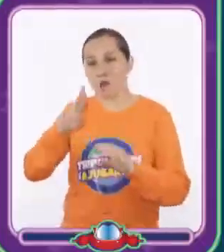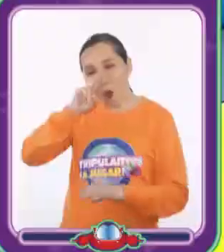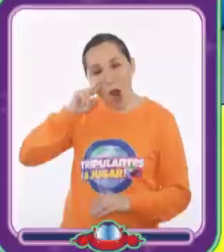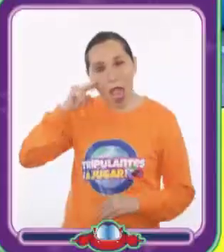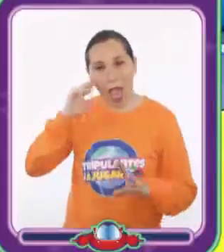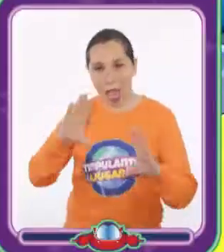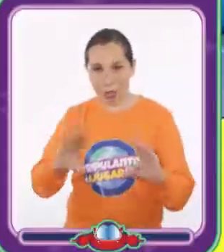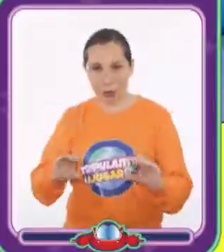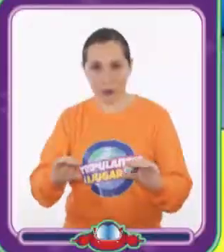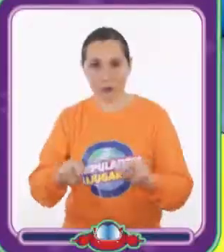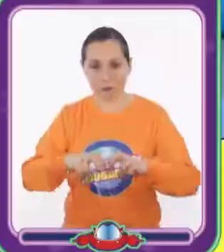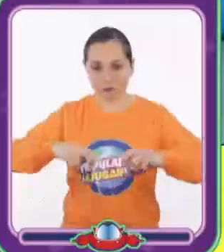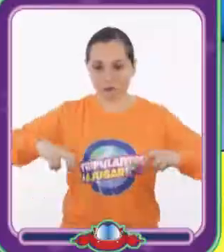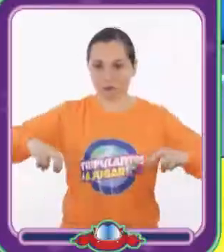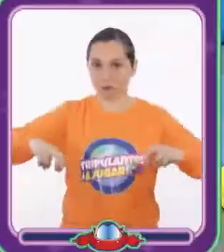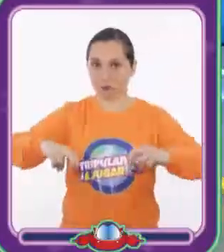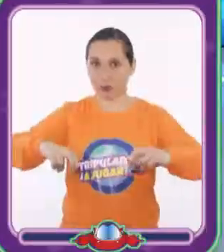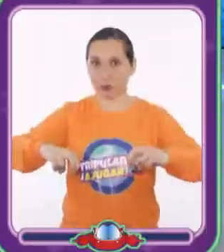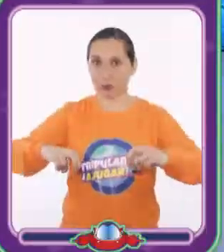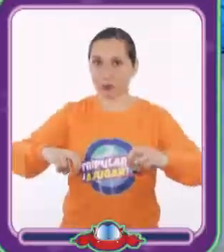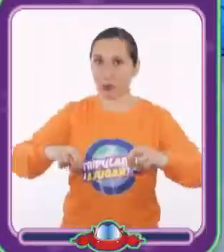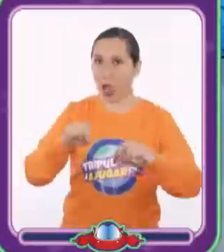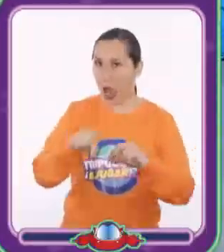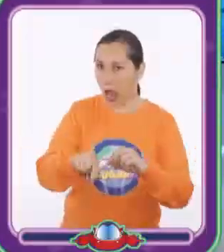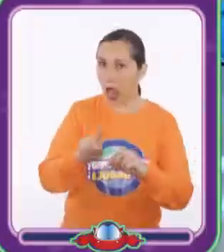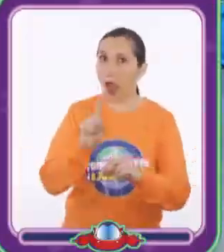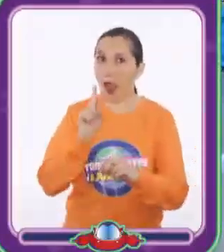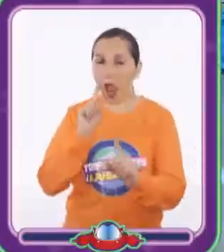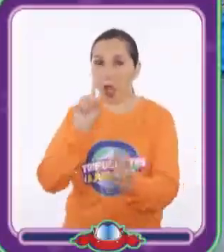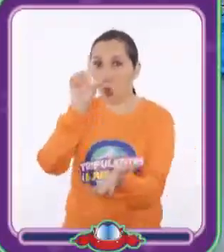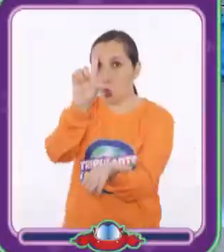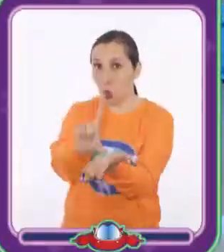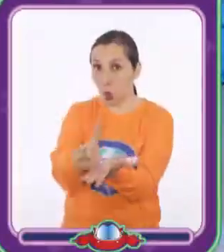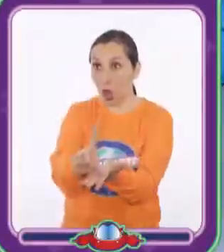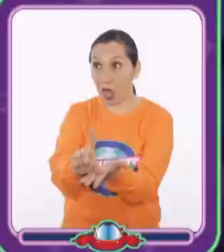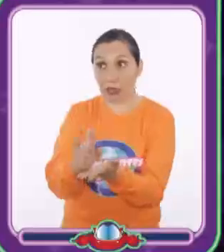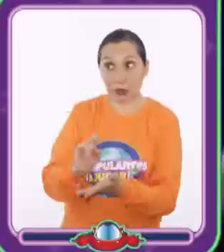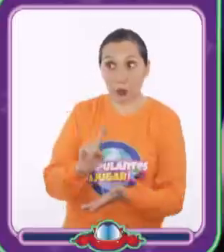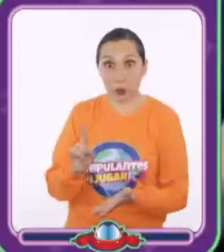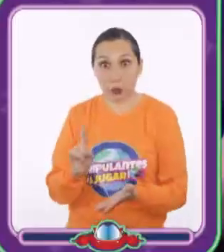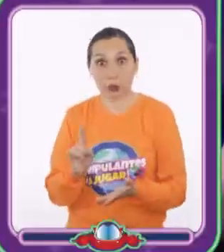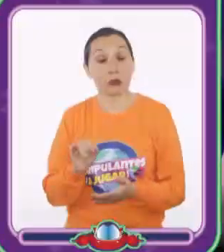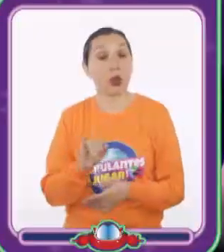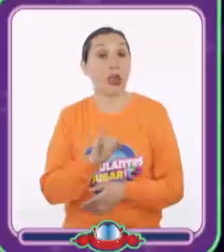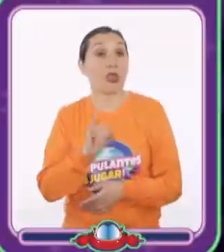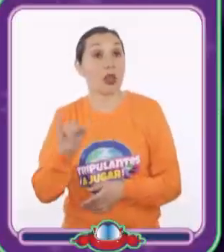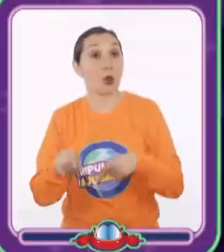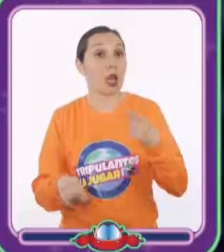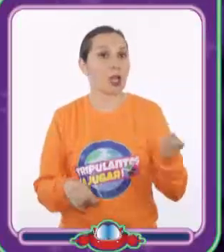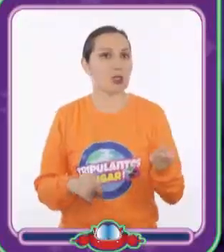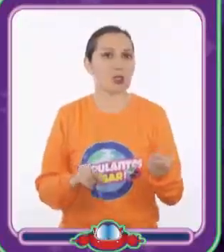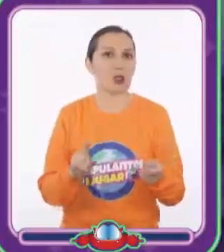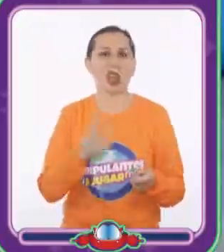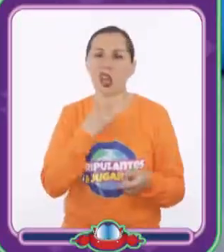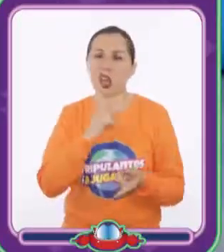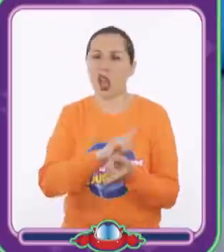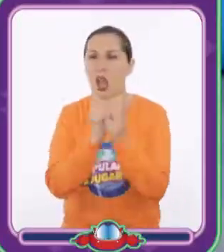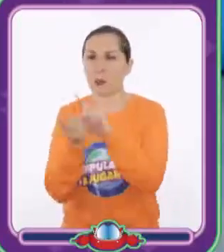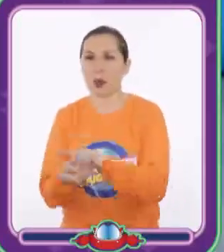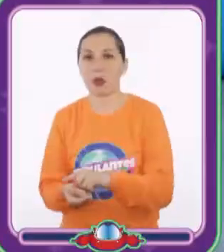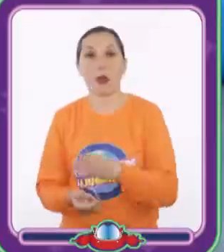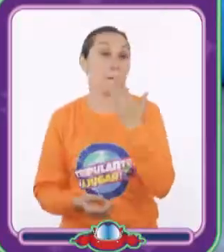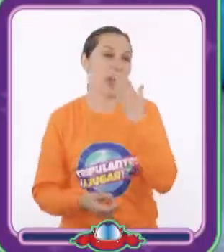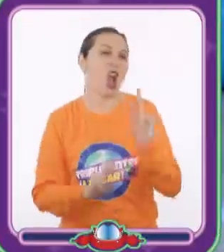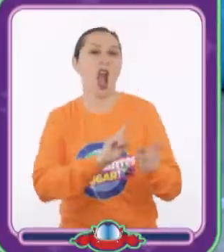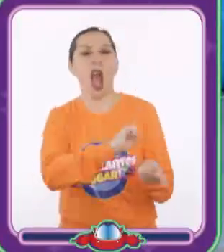al morado. Ya, nos ponemos los lados. ¿Estará aquí el destino de tripulación? Después. ¿O lo quieren